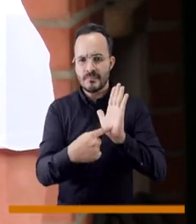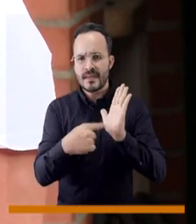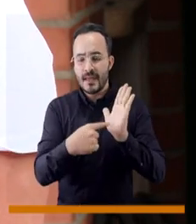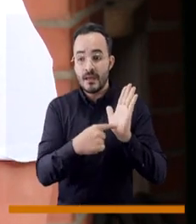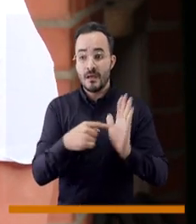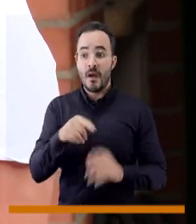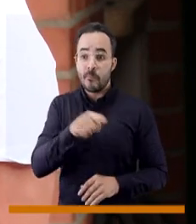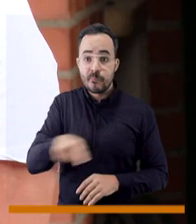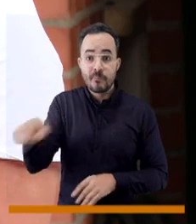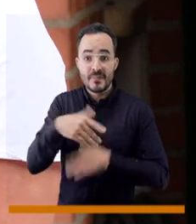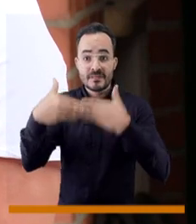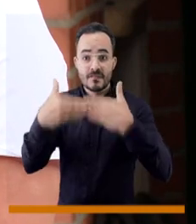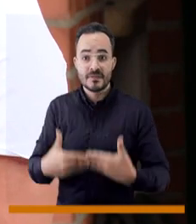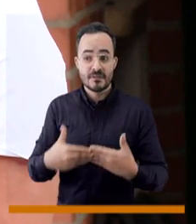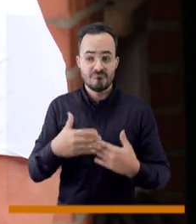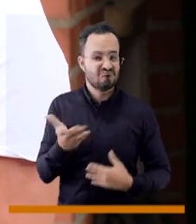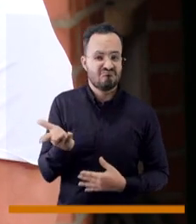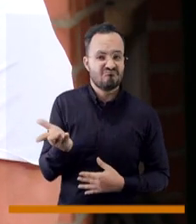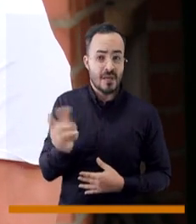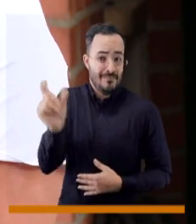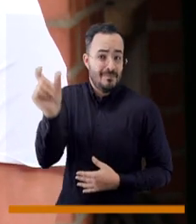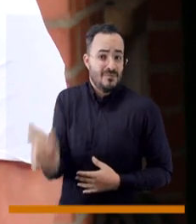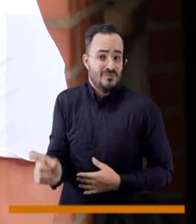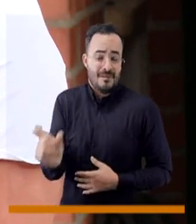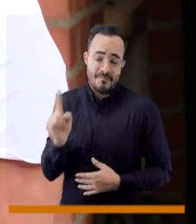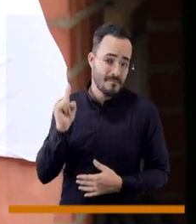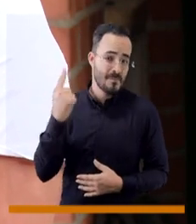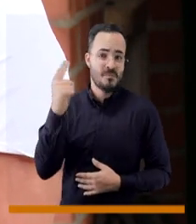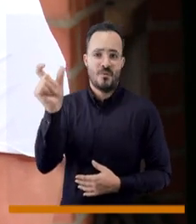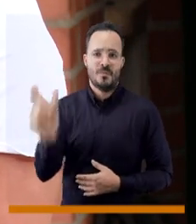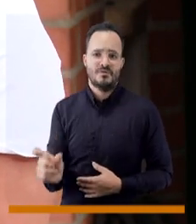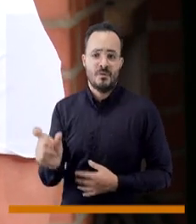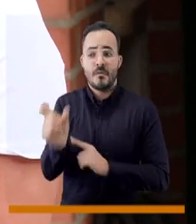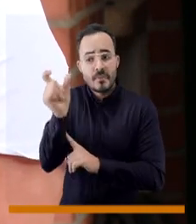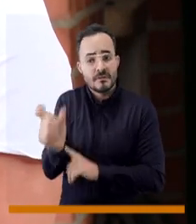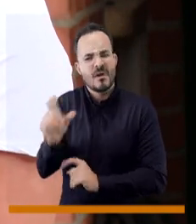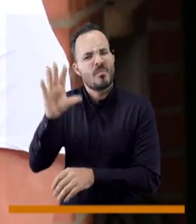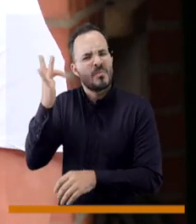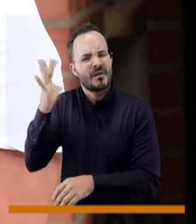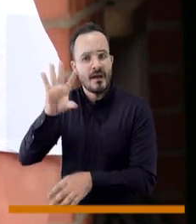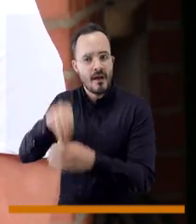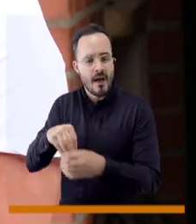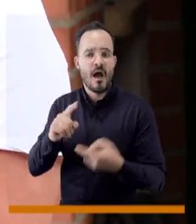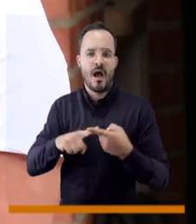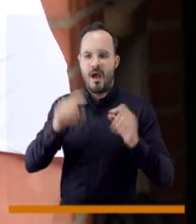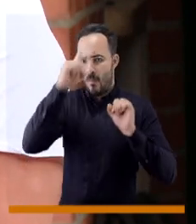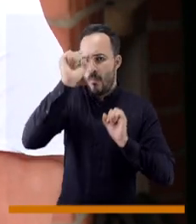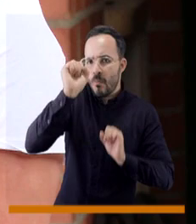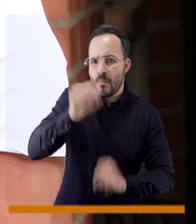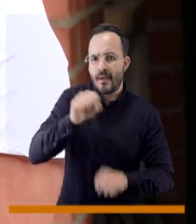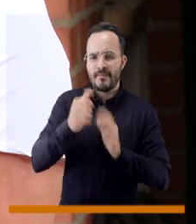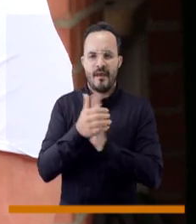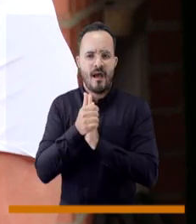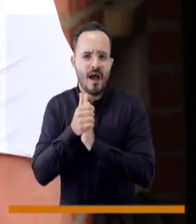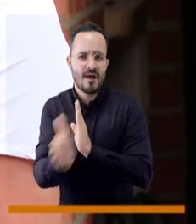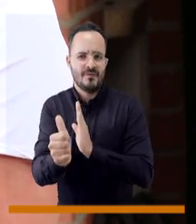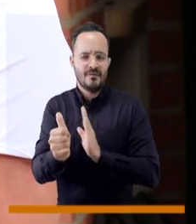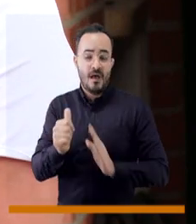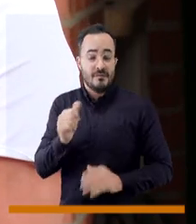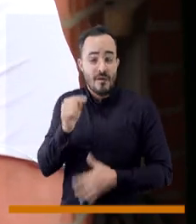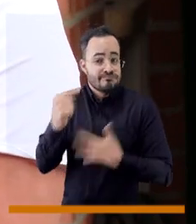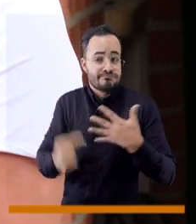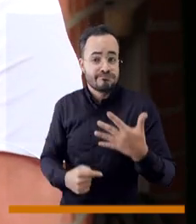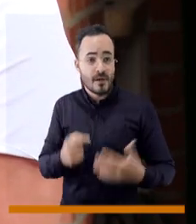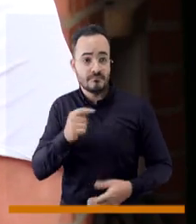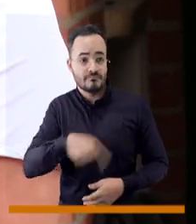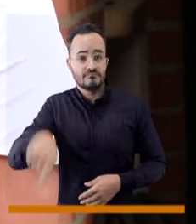con discapacidad son personas. Personas que tienen capacidades, potencialidades, habilidades y antecede la